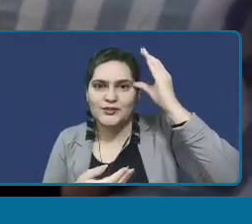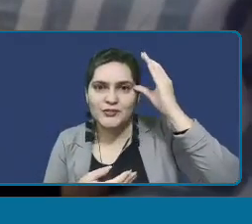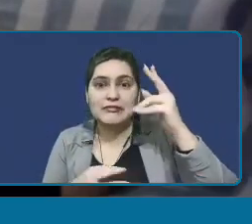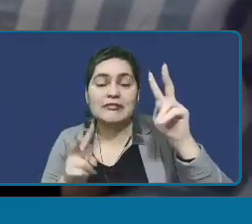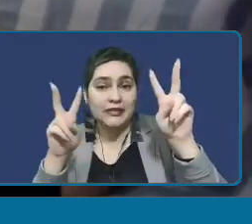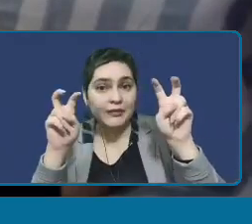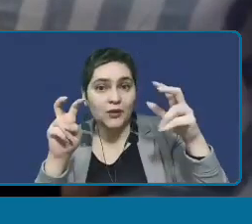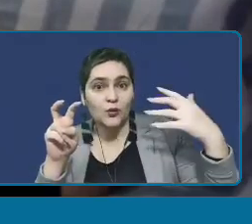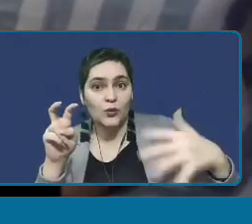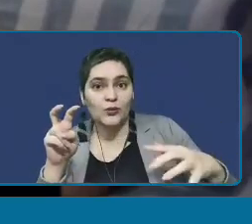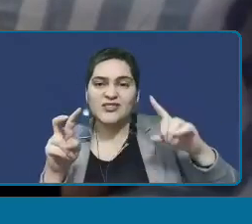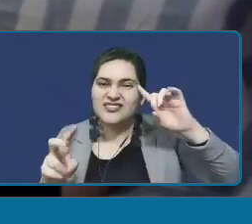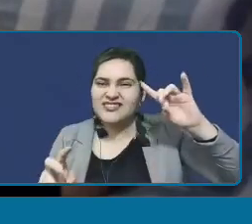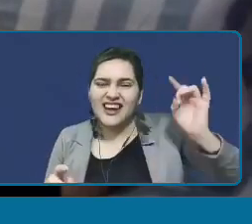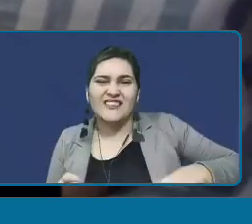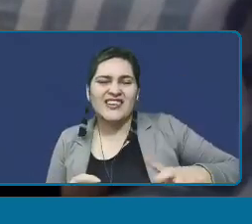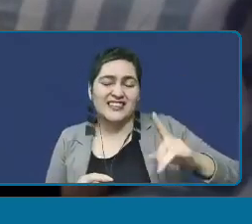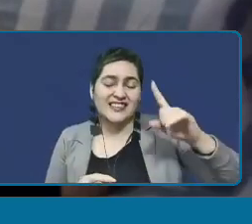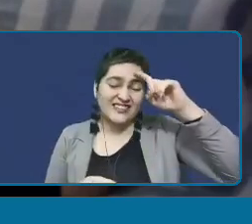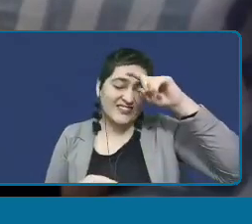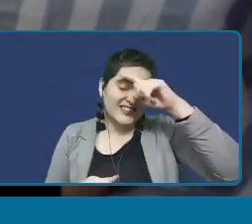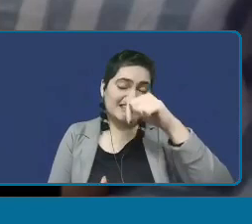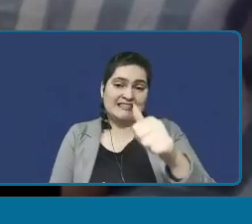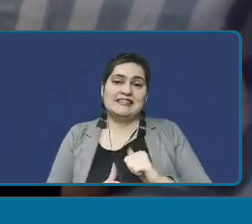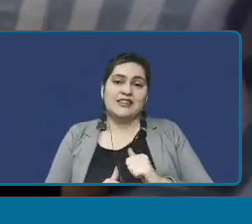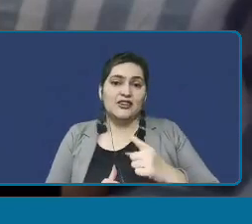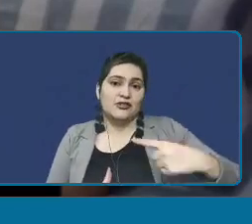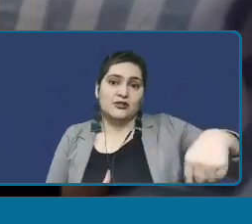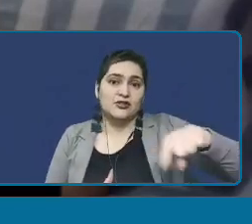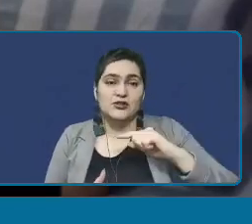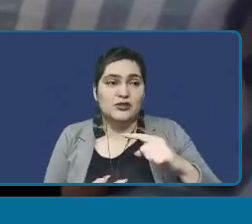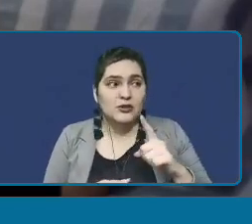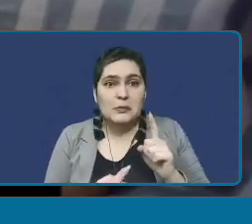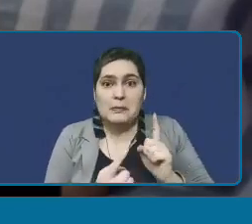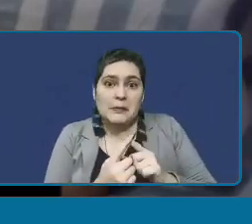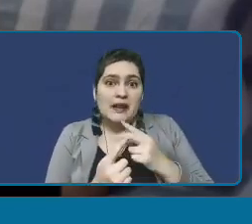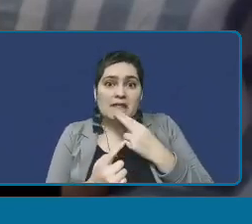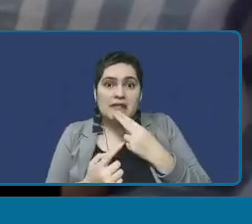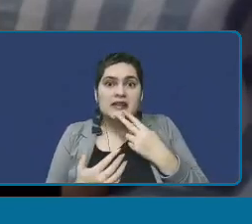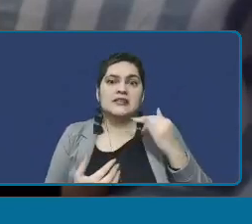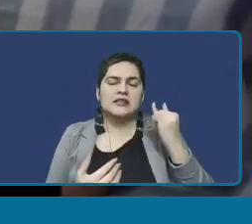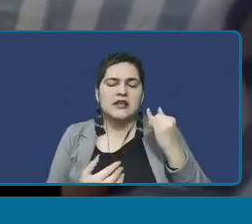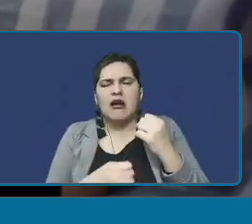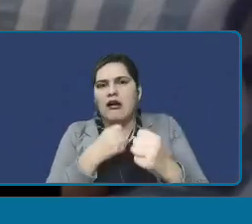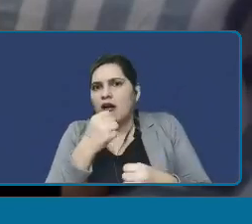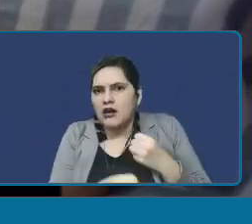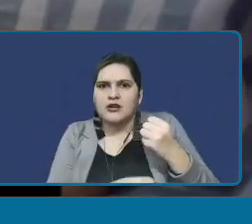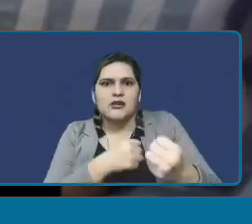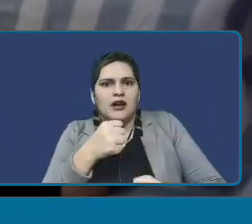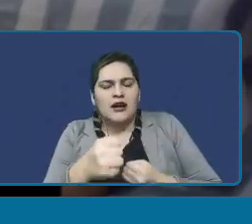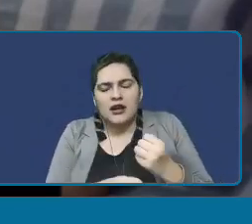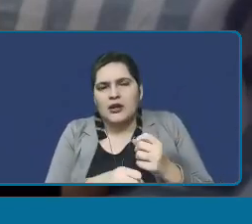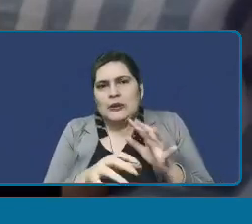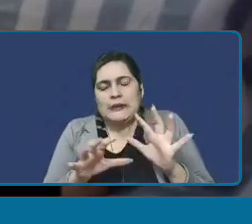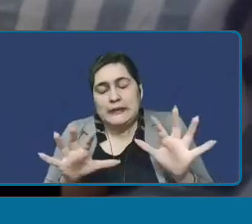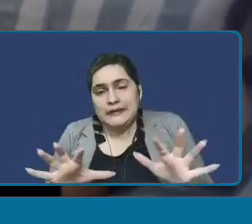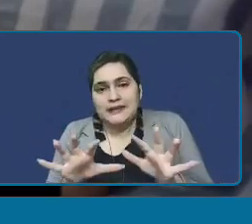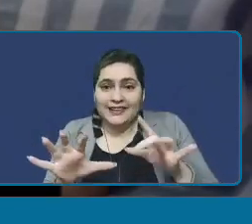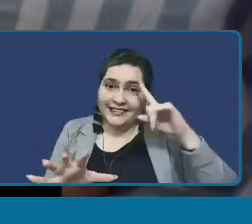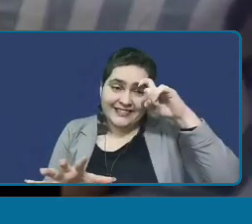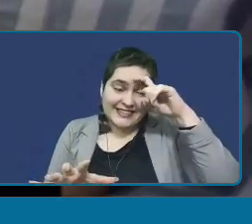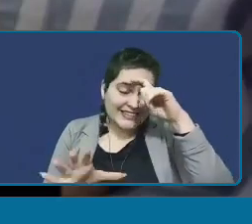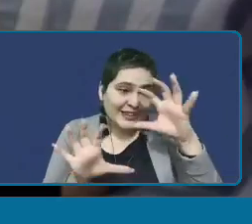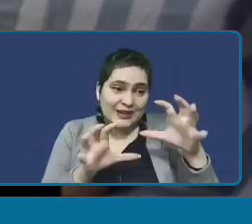es tan desafiante. Yo, lo personal, nosotros nos tocó vivir años intensos con eso, con nuestra tropa neurodiversa en